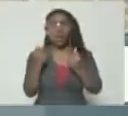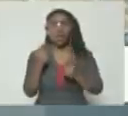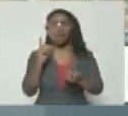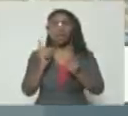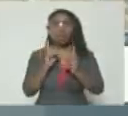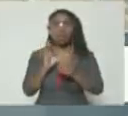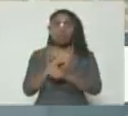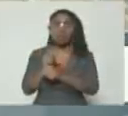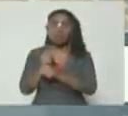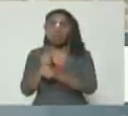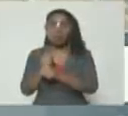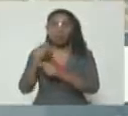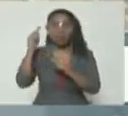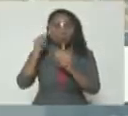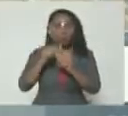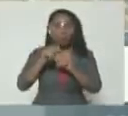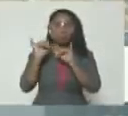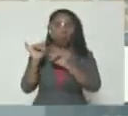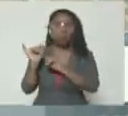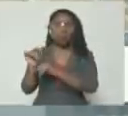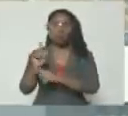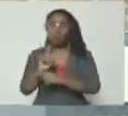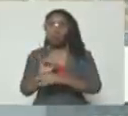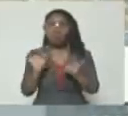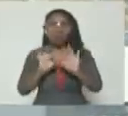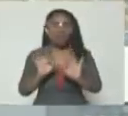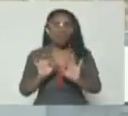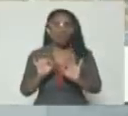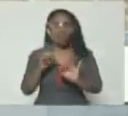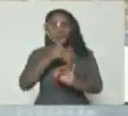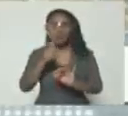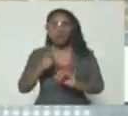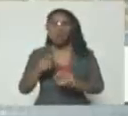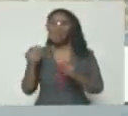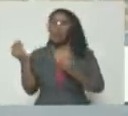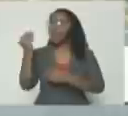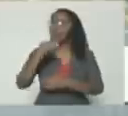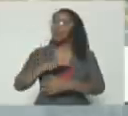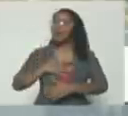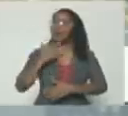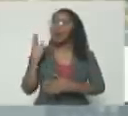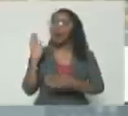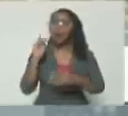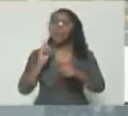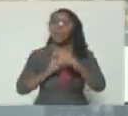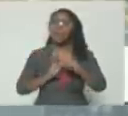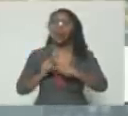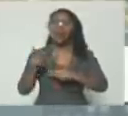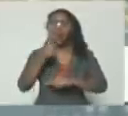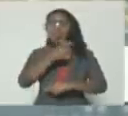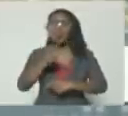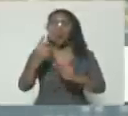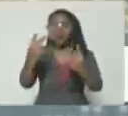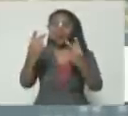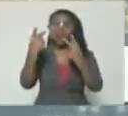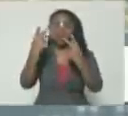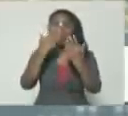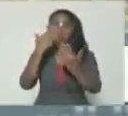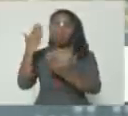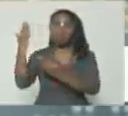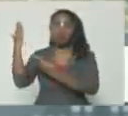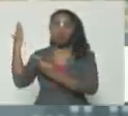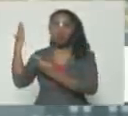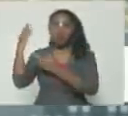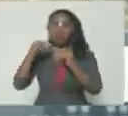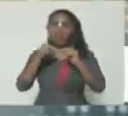nada ni de nadie. ¿Ah? José Gregorio, ¿qué más le podemos aportar a la gente que nos está viendo? Adelante,